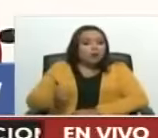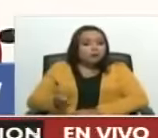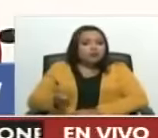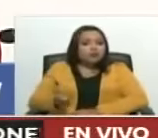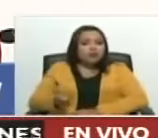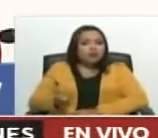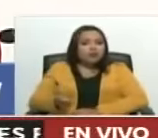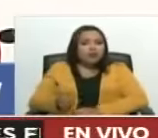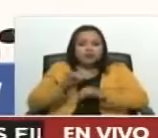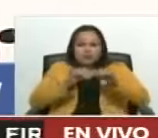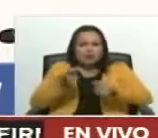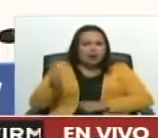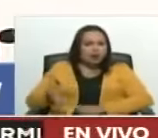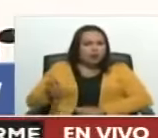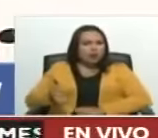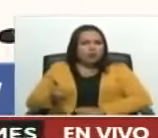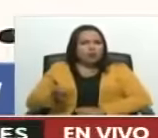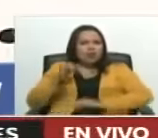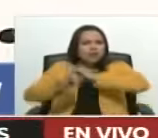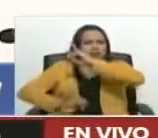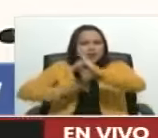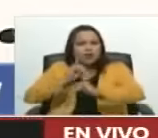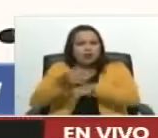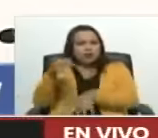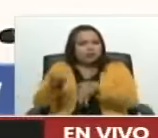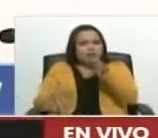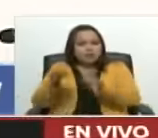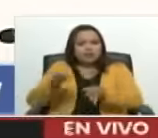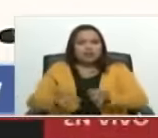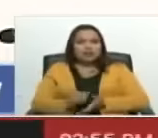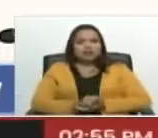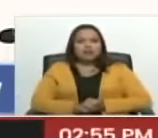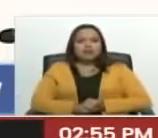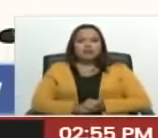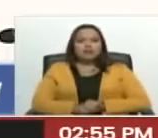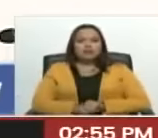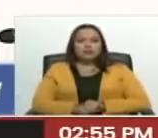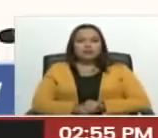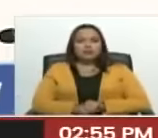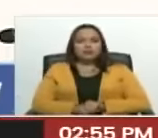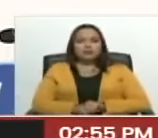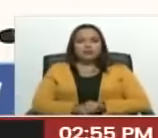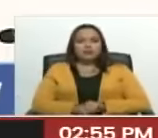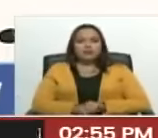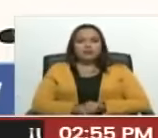esta misma Corte Internacional de Justicia, que